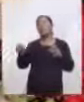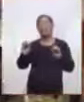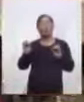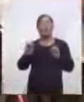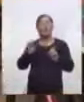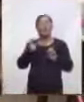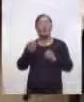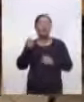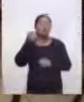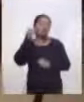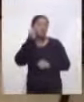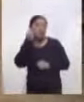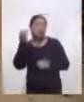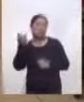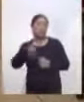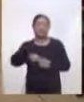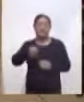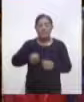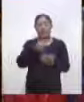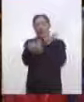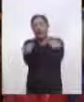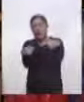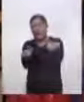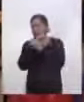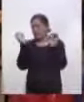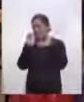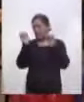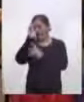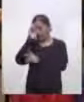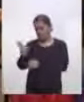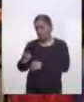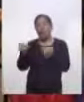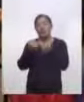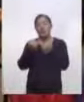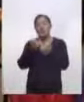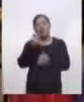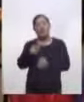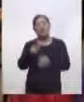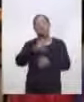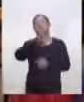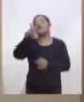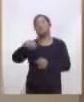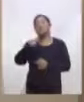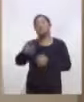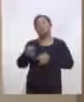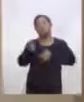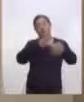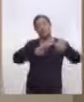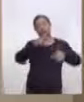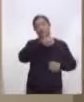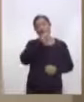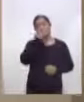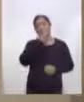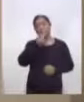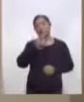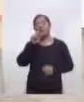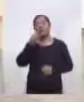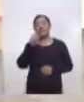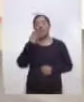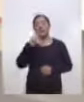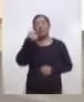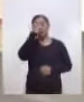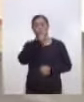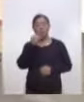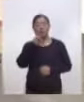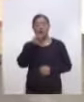de beso, mano o dar un abrazo, además de que regresen a sus actividades escolares hasta que hayan pasado 24 horas sin fiebre